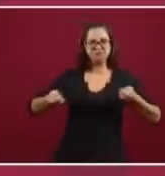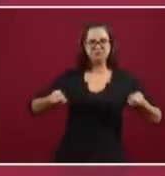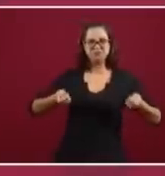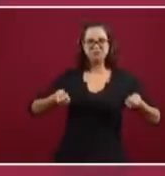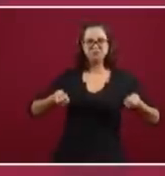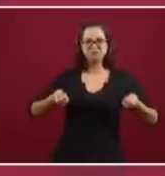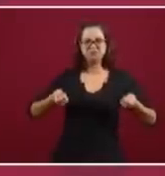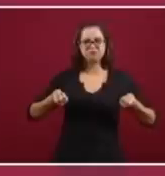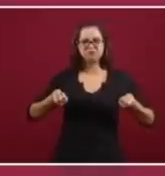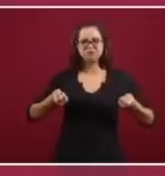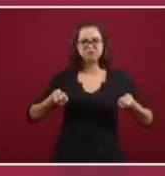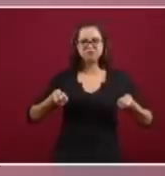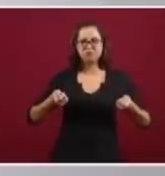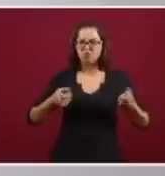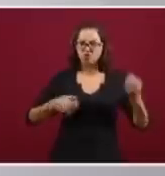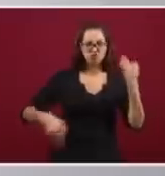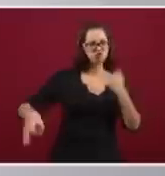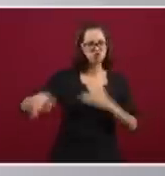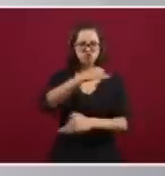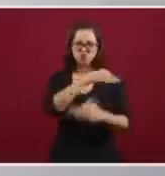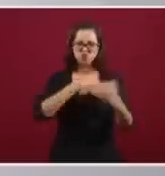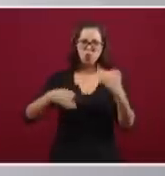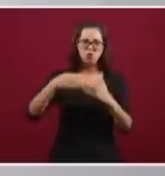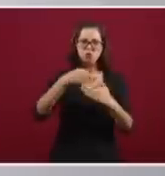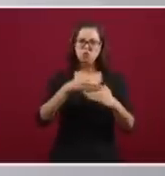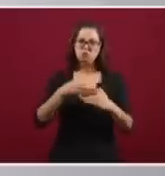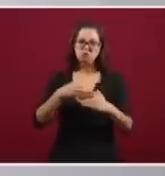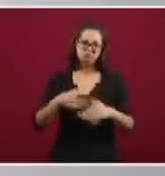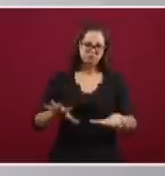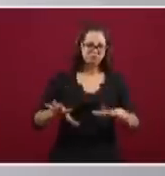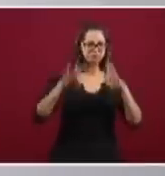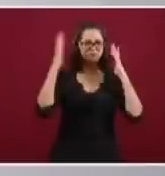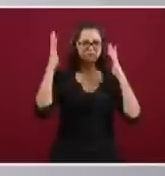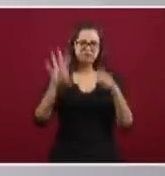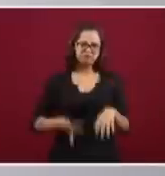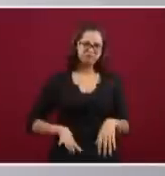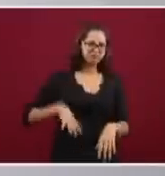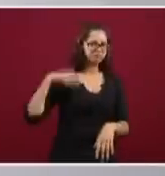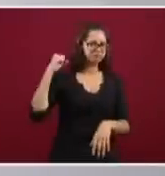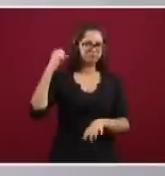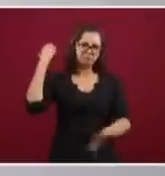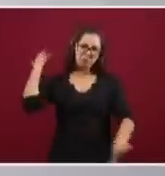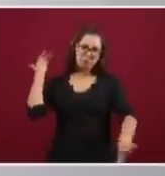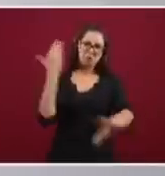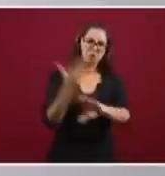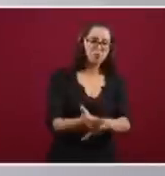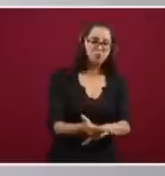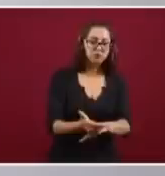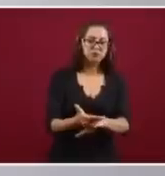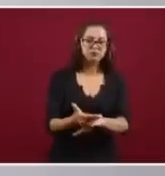los que todo lo quieren resolver con el uso de la fuerza, pues esto